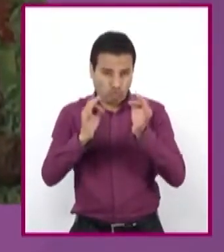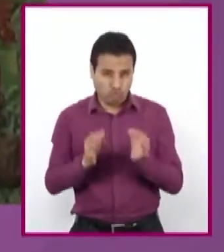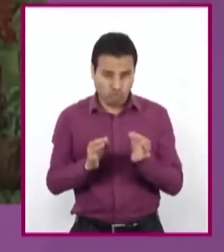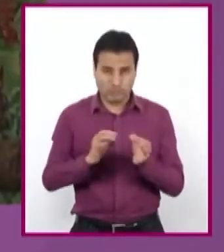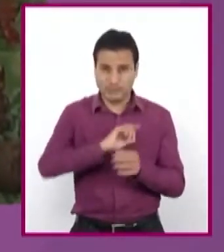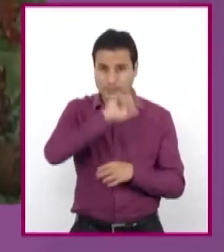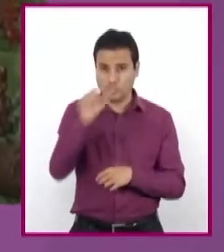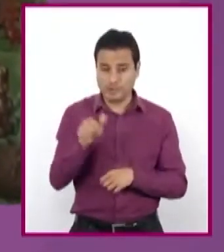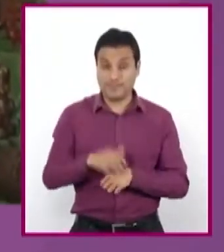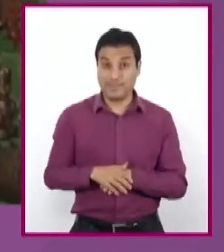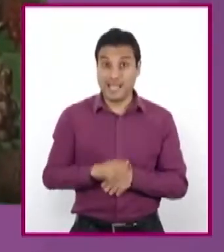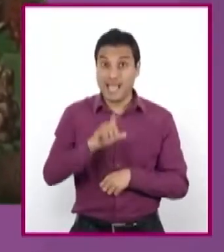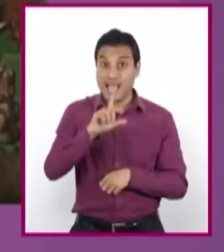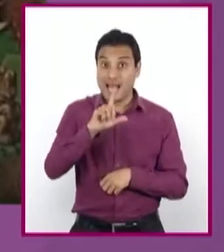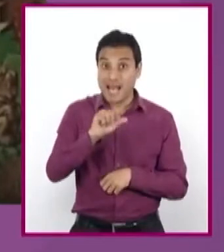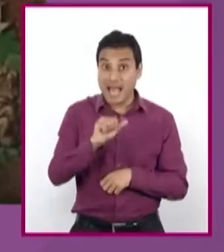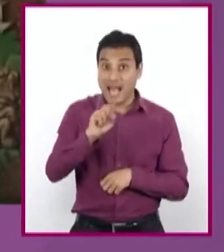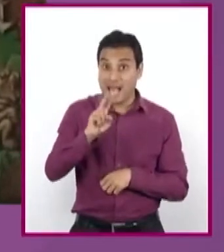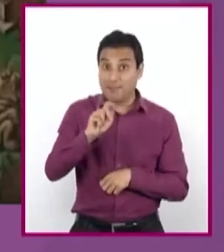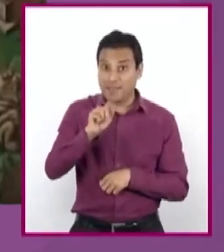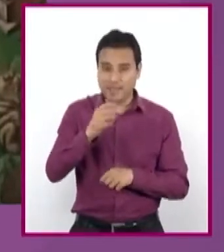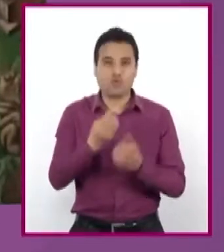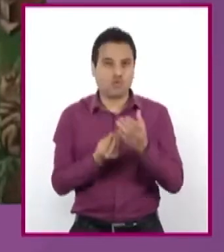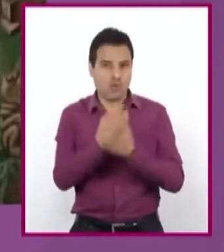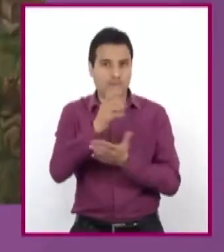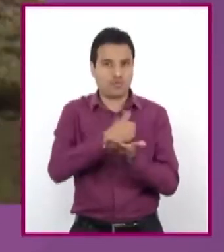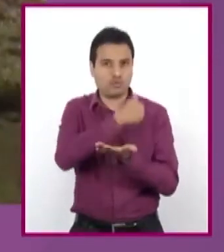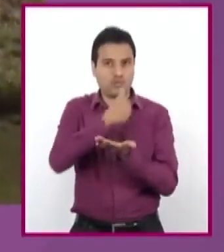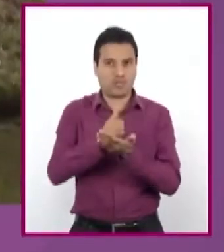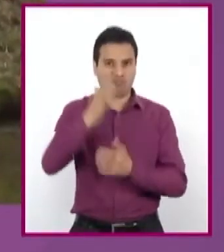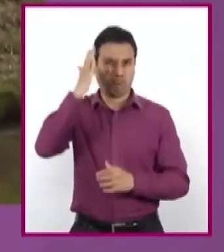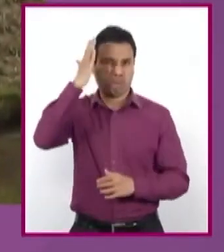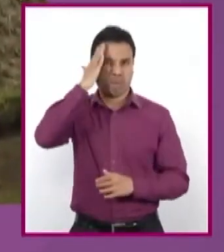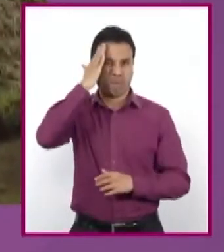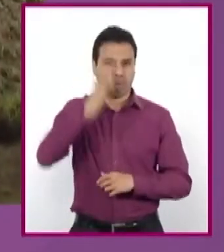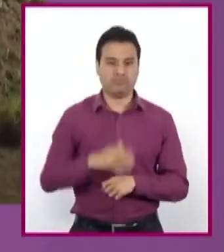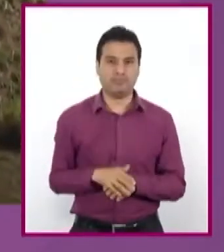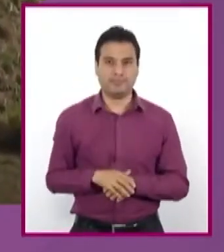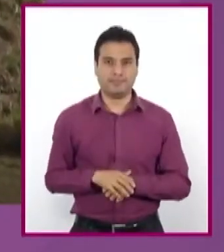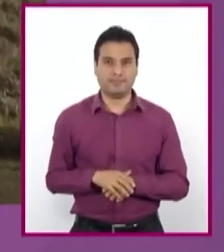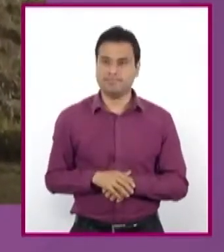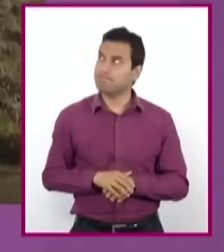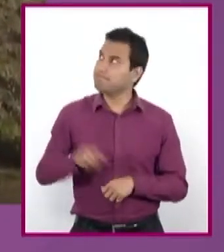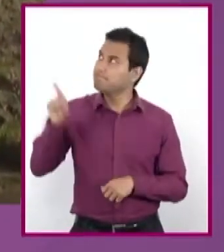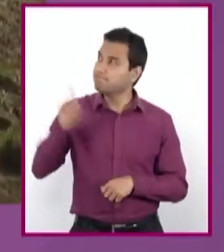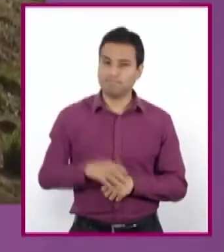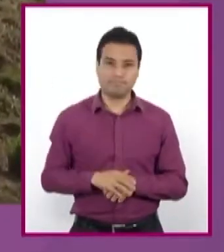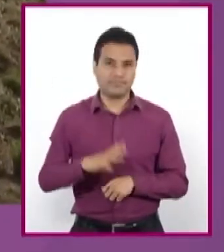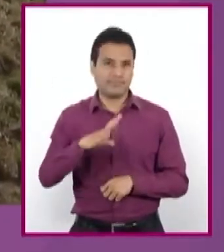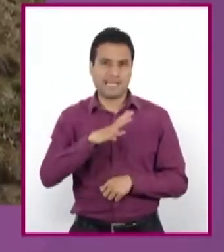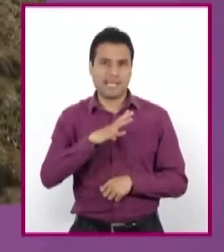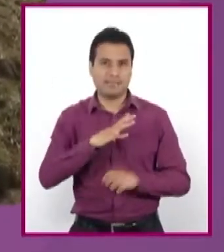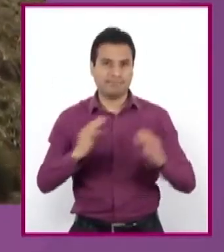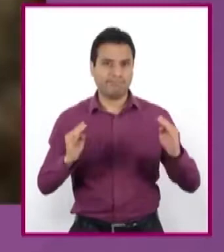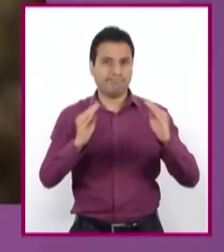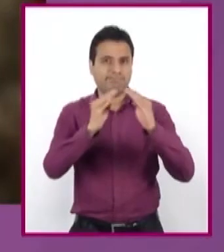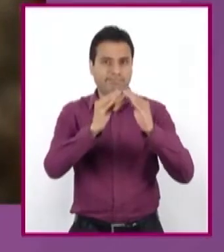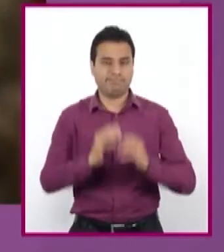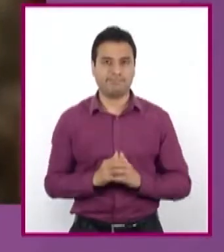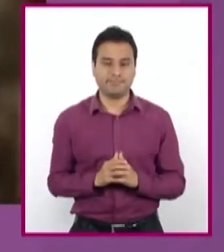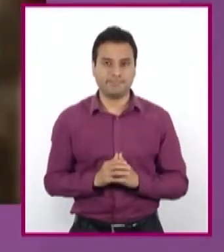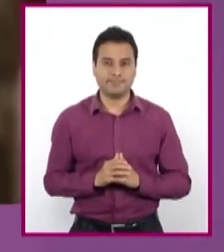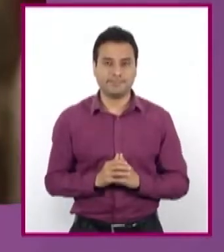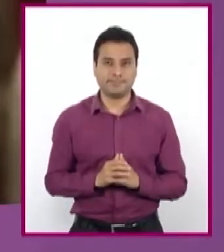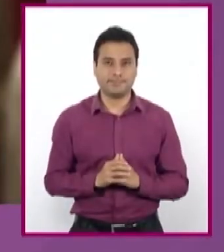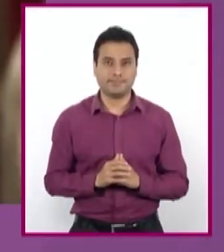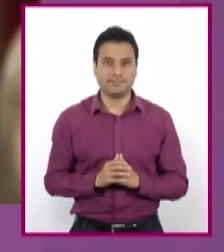Tabasco, se convirtió en el nuevo centro urbano dominante, caracterizado por sus construcciones piramidales. Los